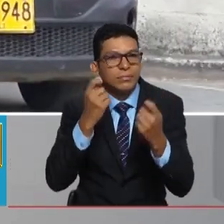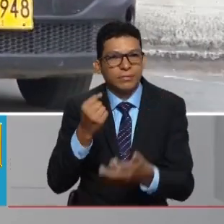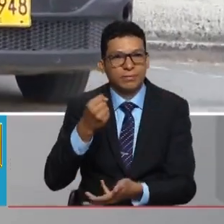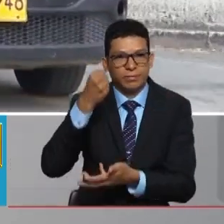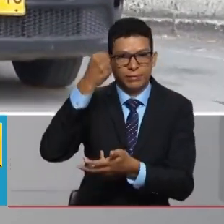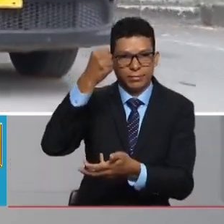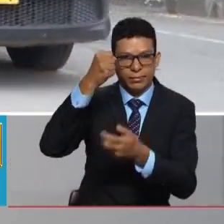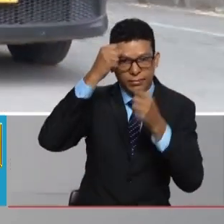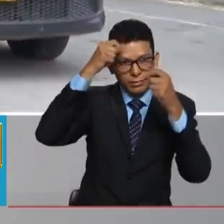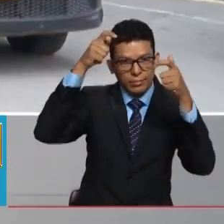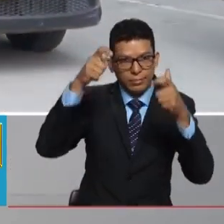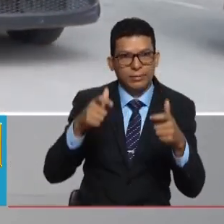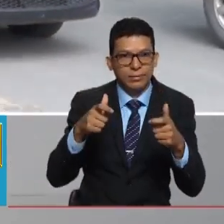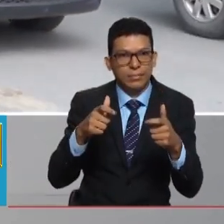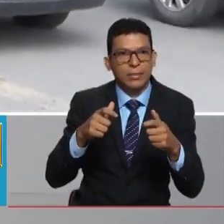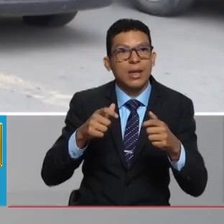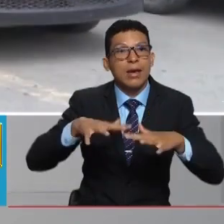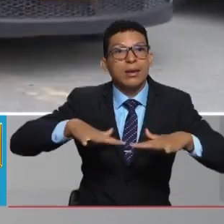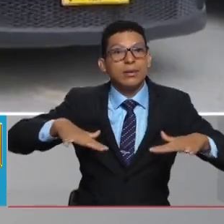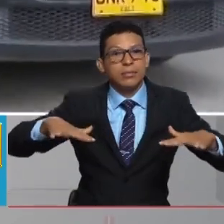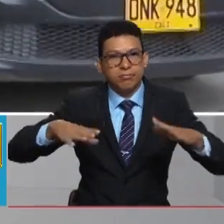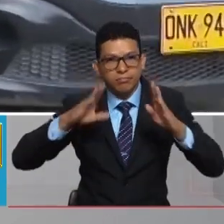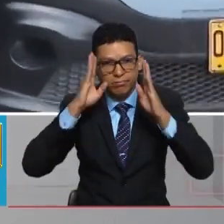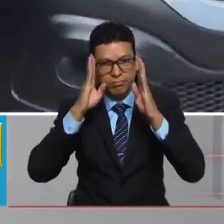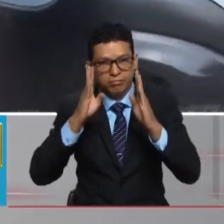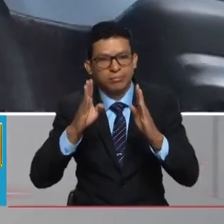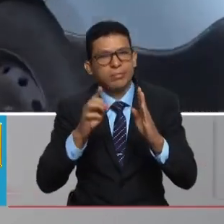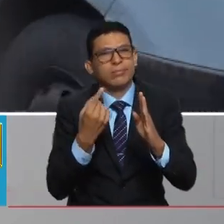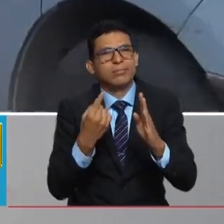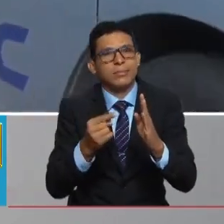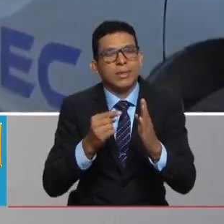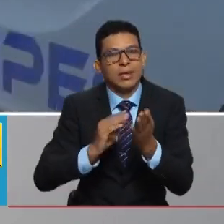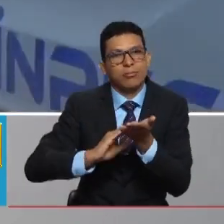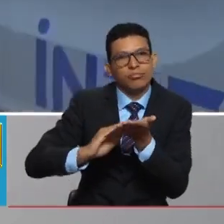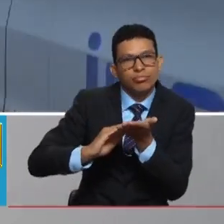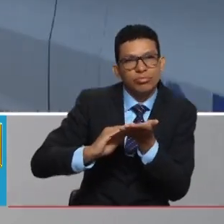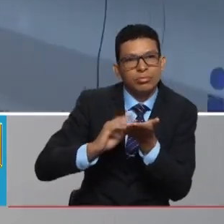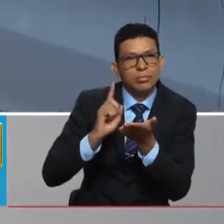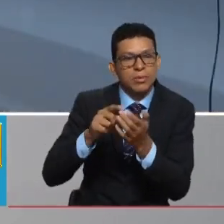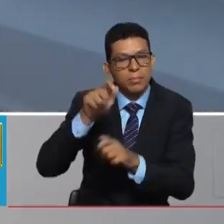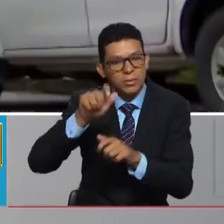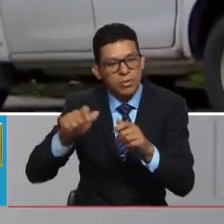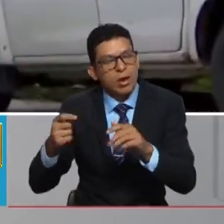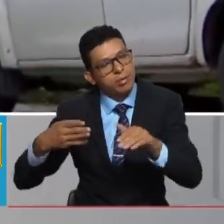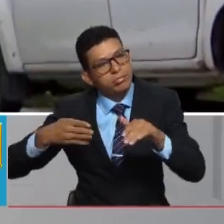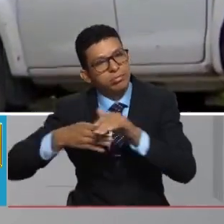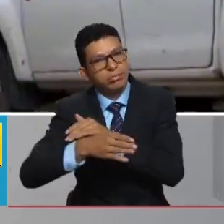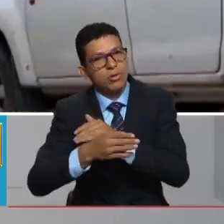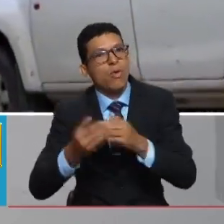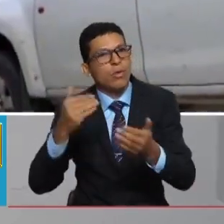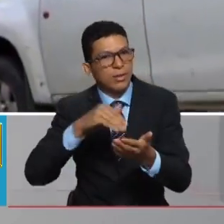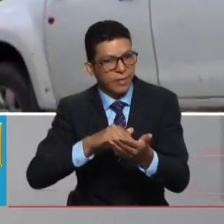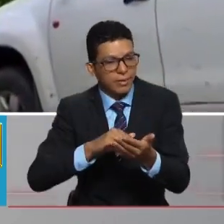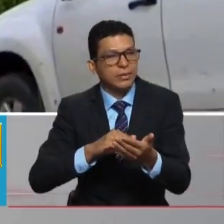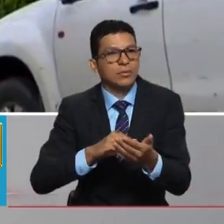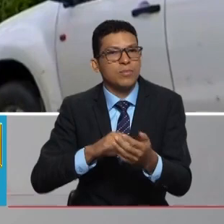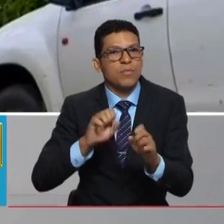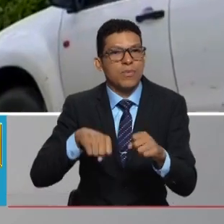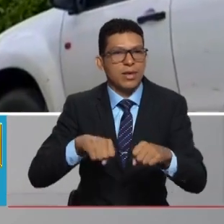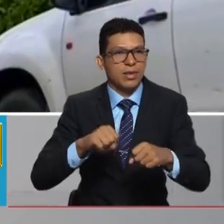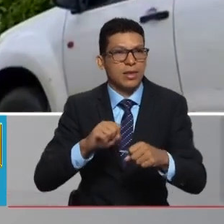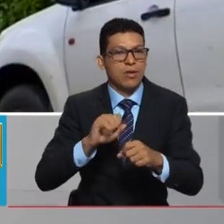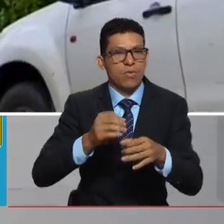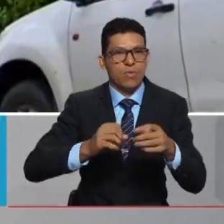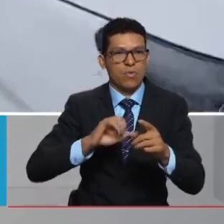del Estado. Los espacios brindarán atención para resocializar a los acusados y justicia